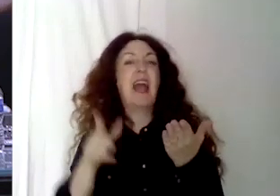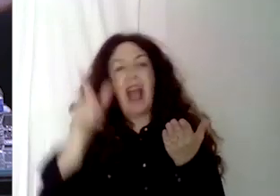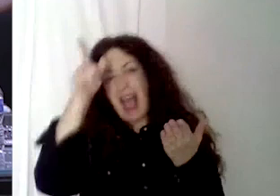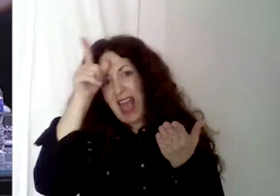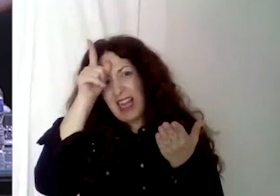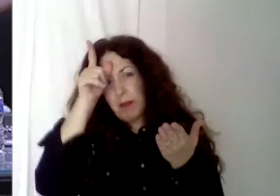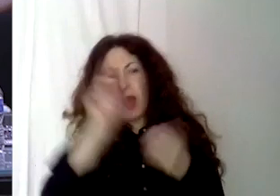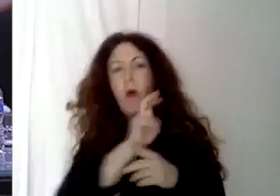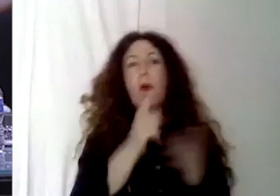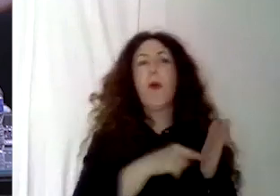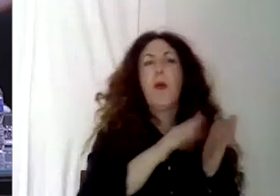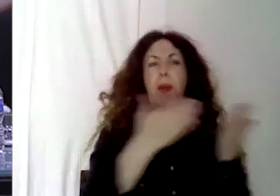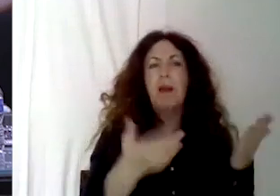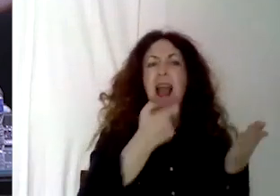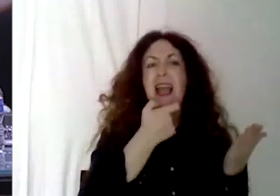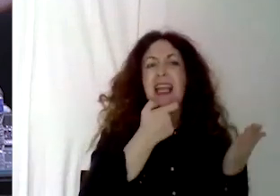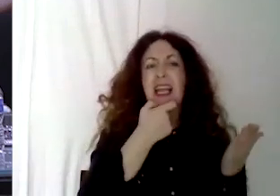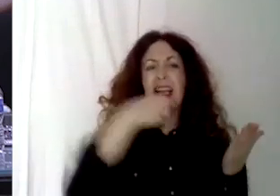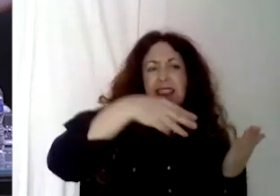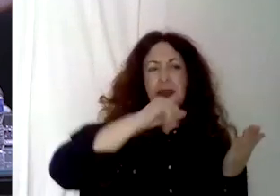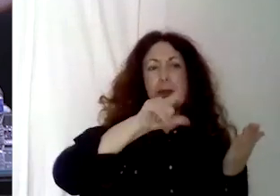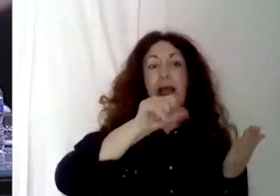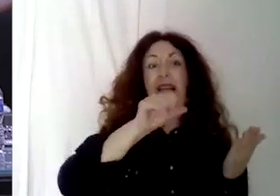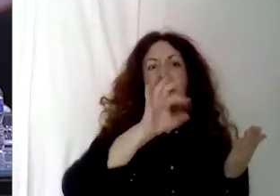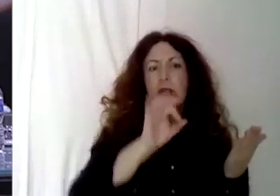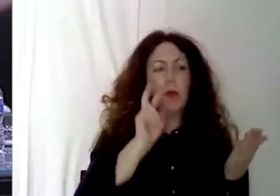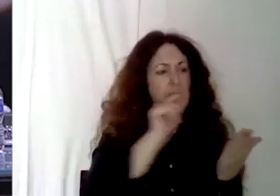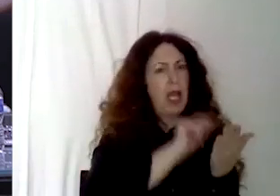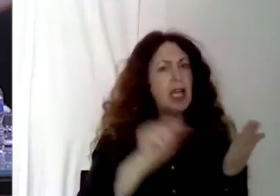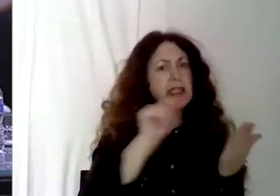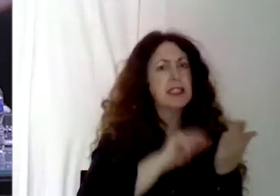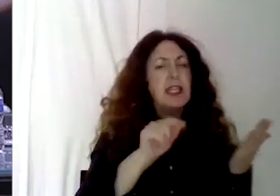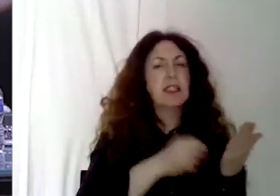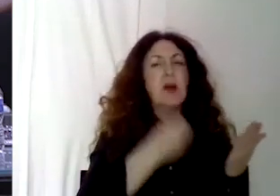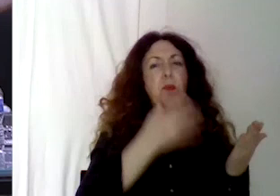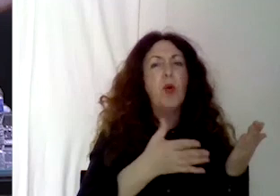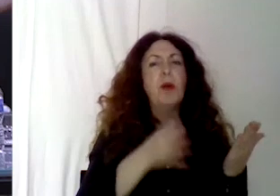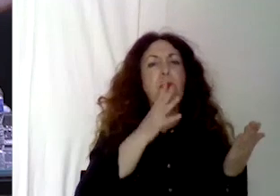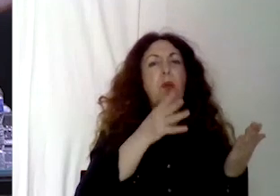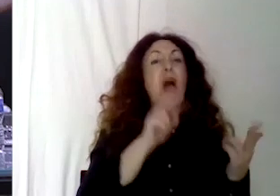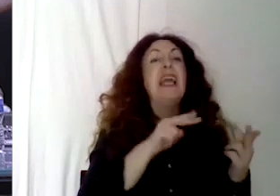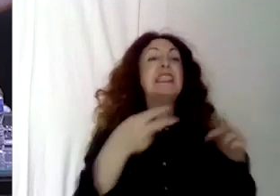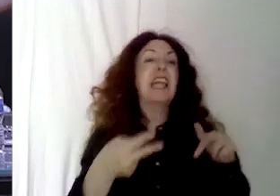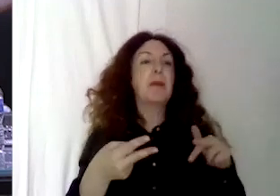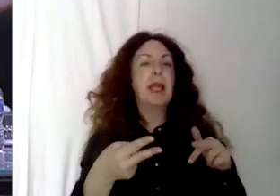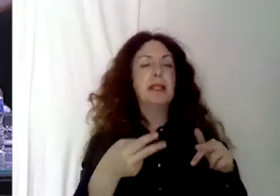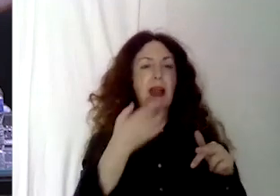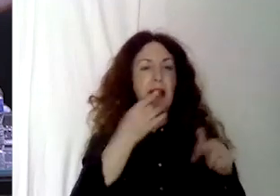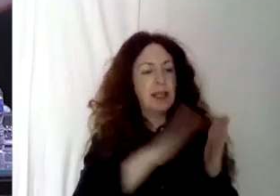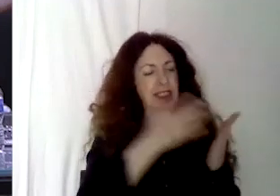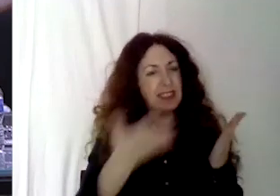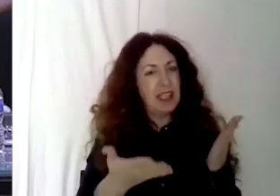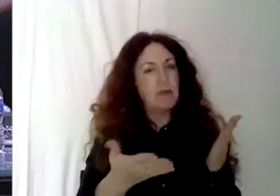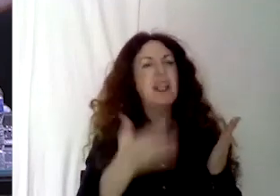bien escrita está, porque el traductor interpreta, y el que interpreta es Milton. Qué bonito